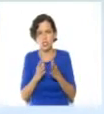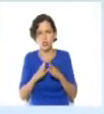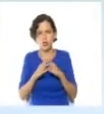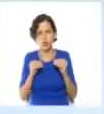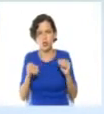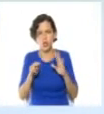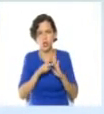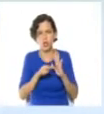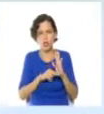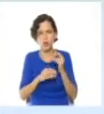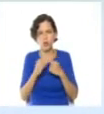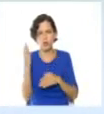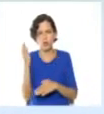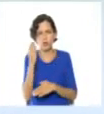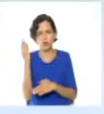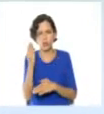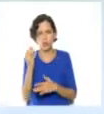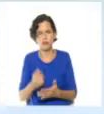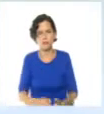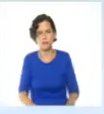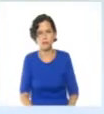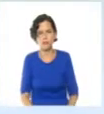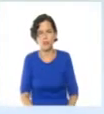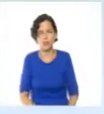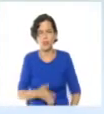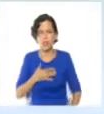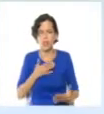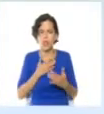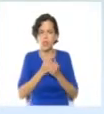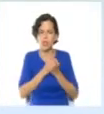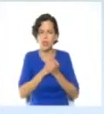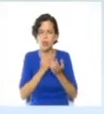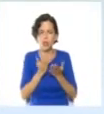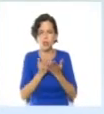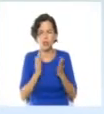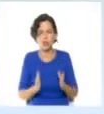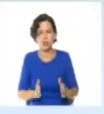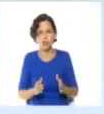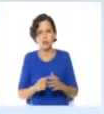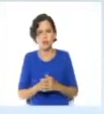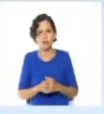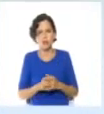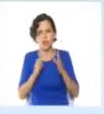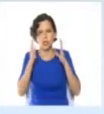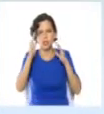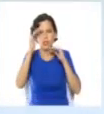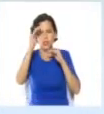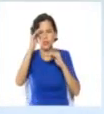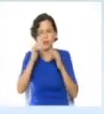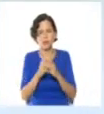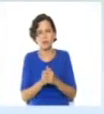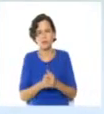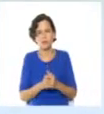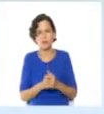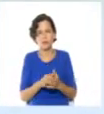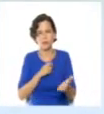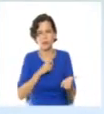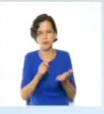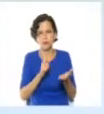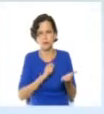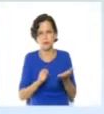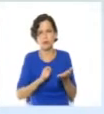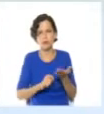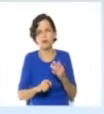este sentido, queridos compañeros y estudiantes, atentos, papá, mamá y representantes, papel y